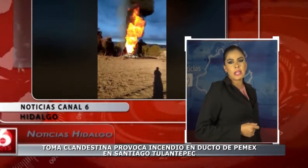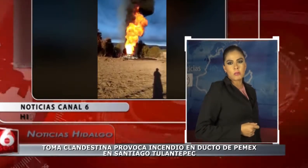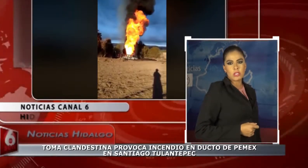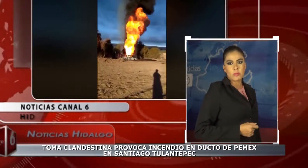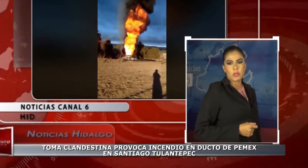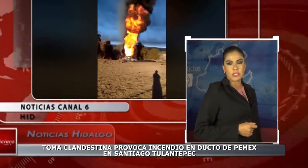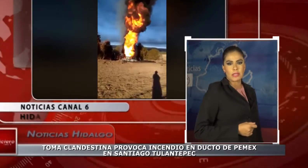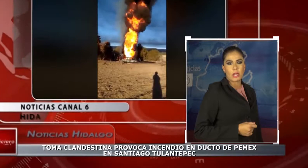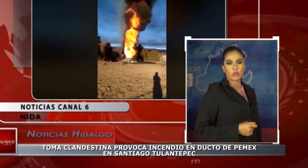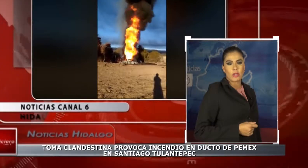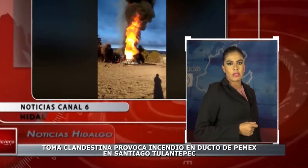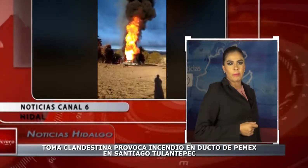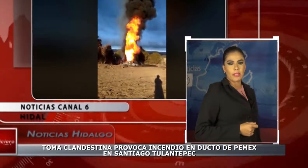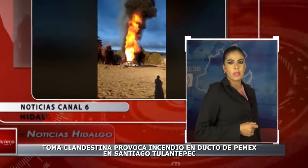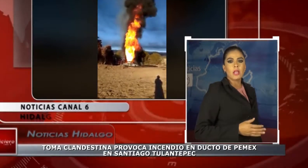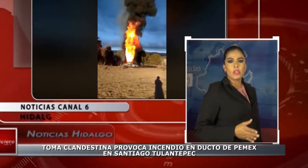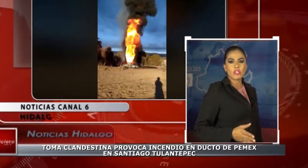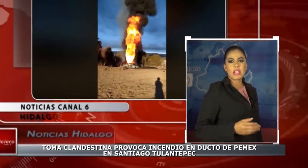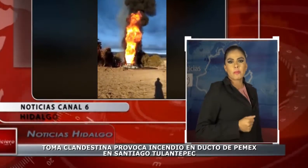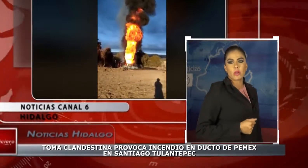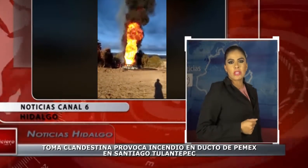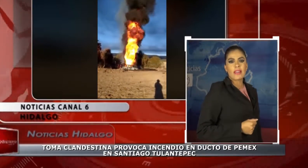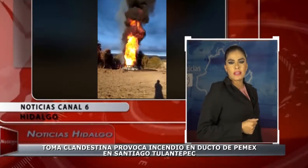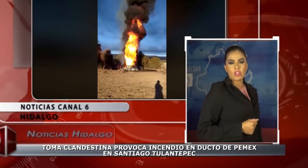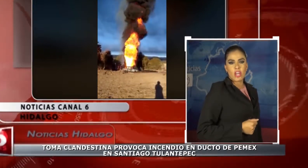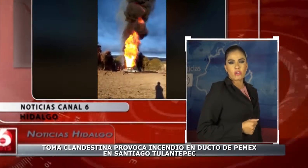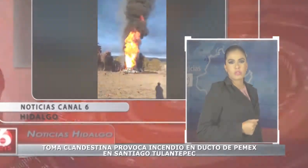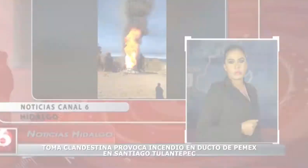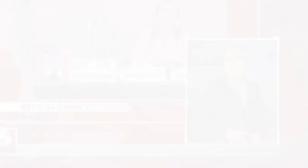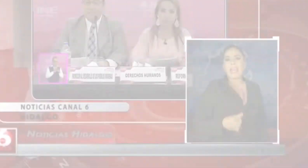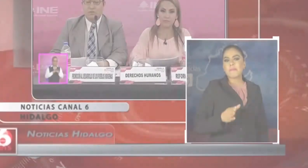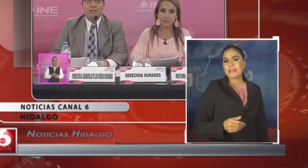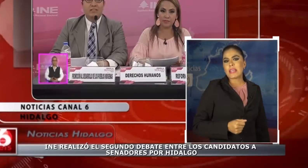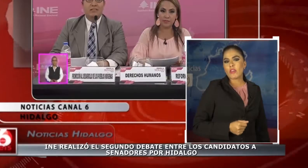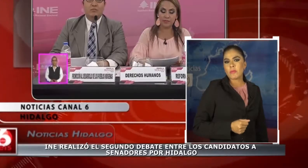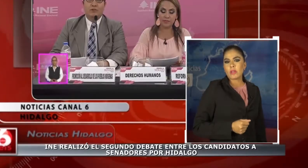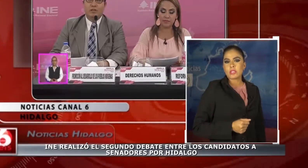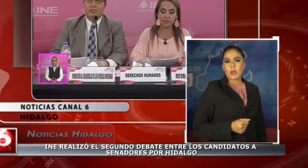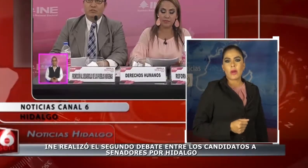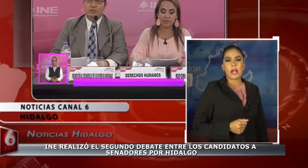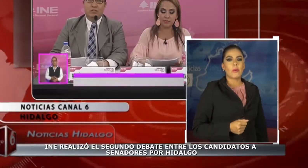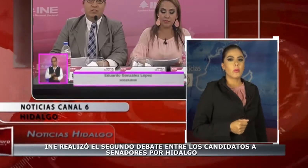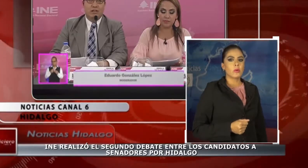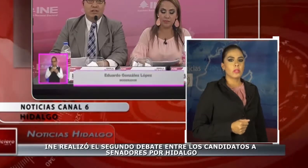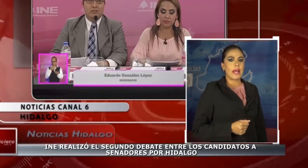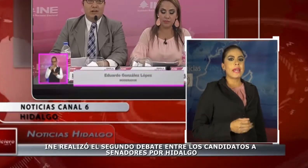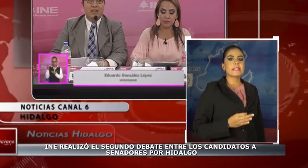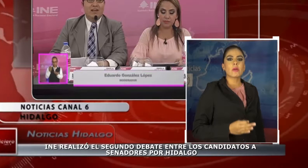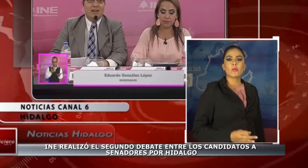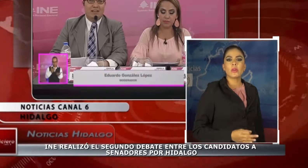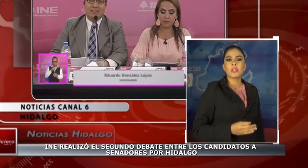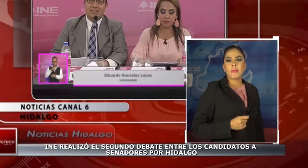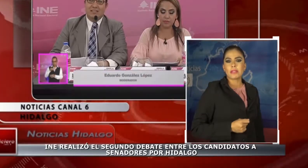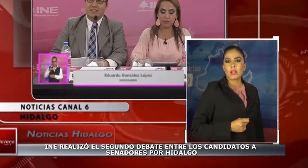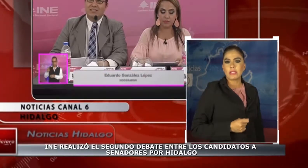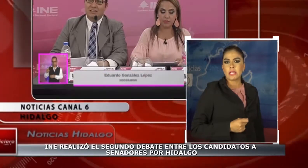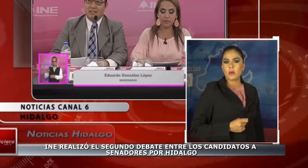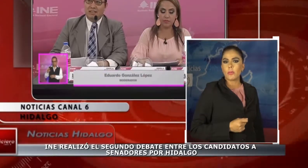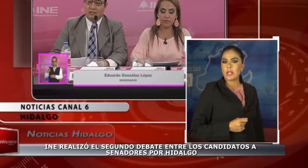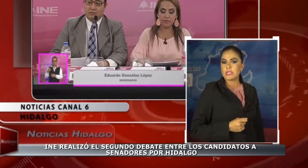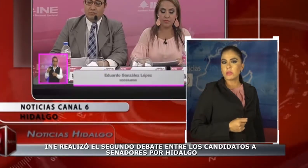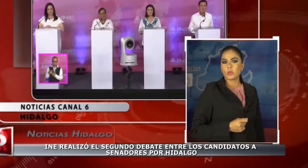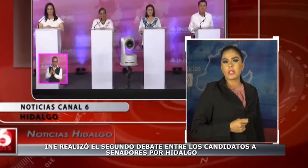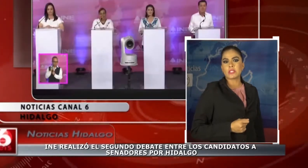en el municipio de santiago tulantepec no se reportan lesionados el pasado domingo se llevó a cabo en huejutla el segundo debate